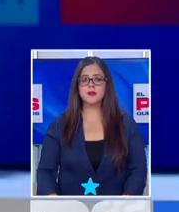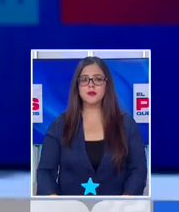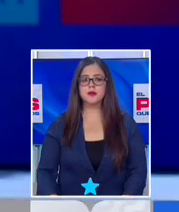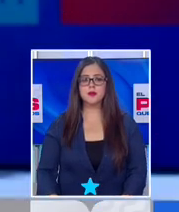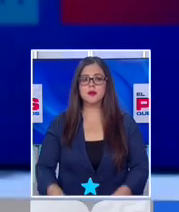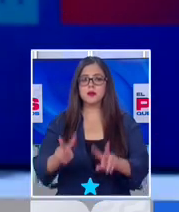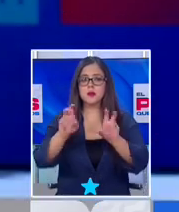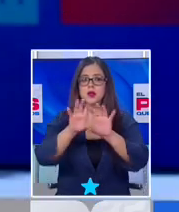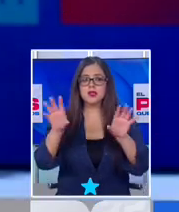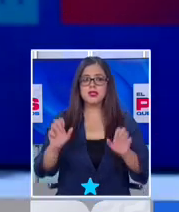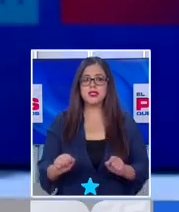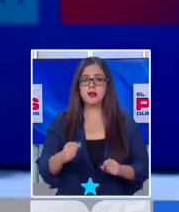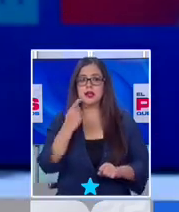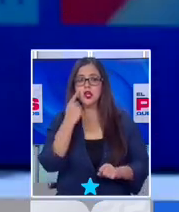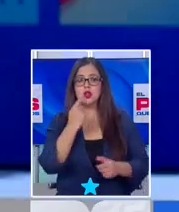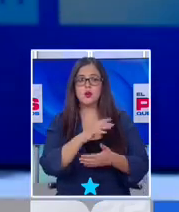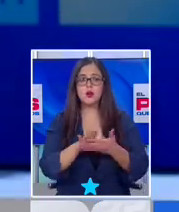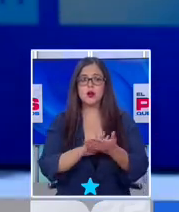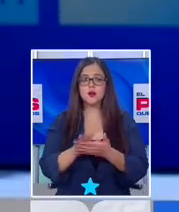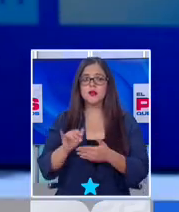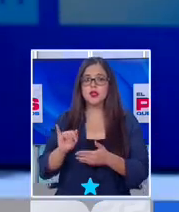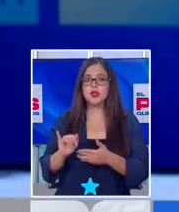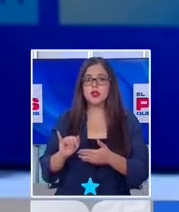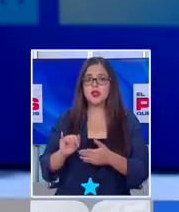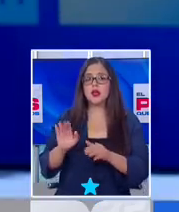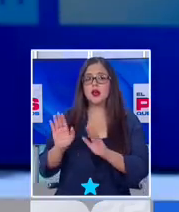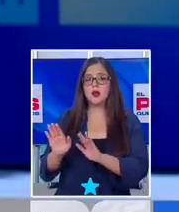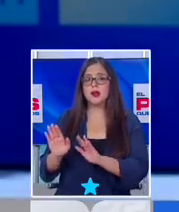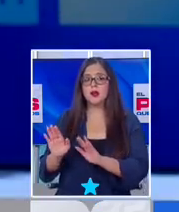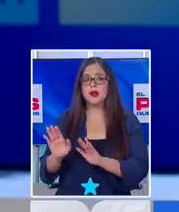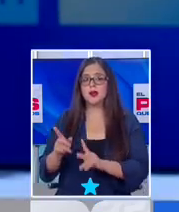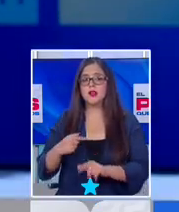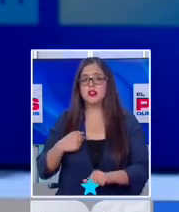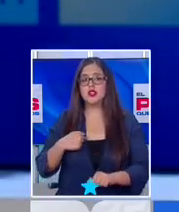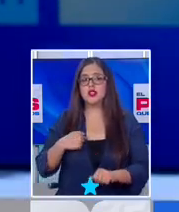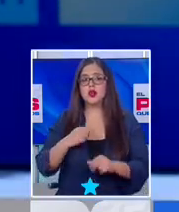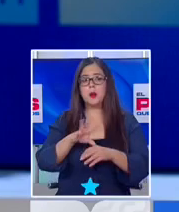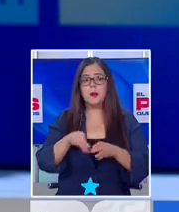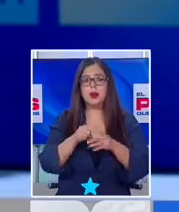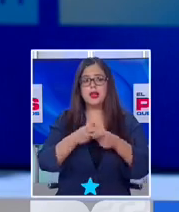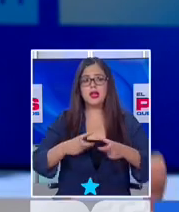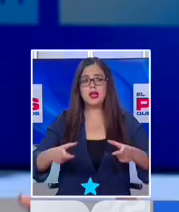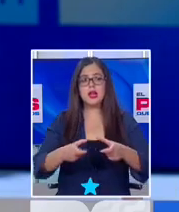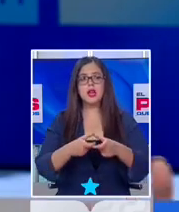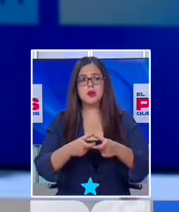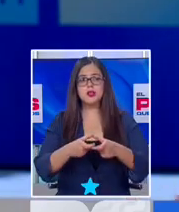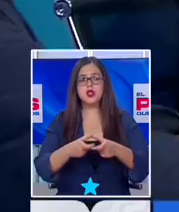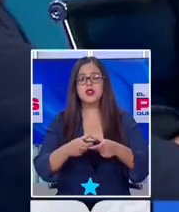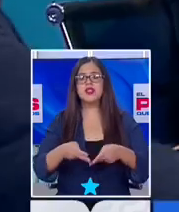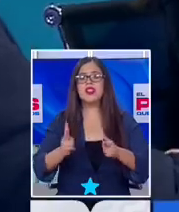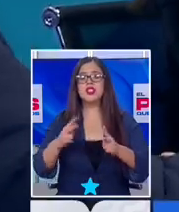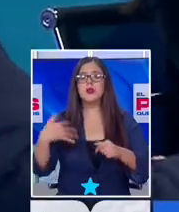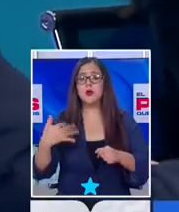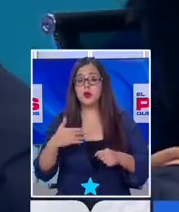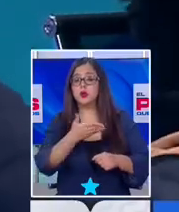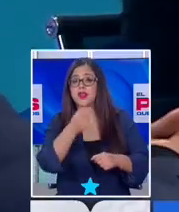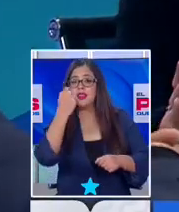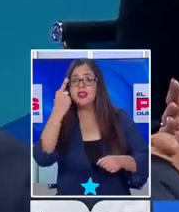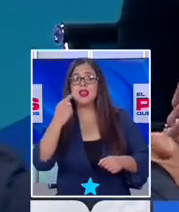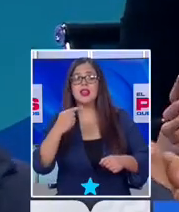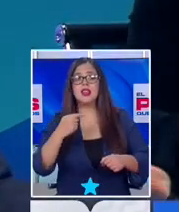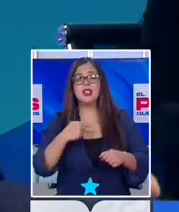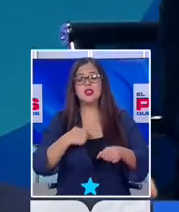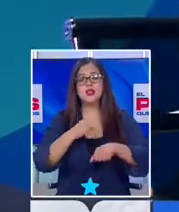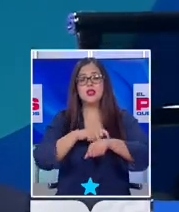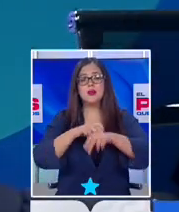refiere al sistema de conocimiento por ejemplo si lo que consiente el oviedo está en la comisión de derechos fundamentales entonces ustedes comprenderán que tengo